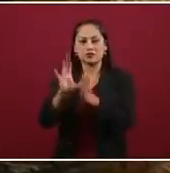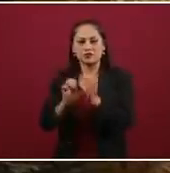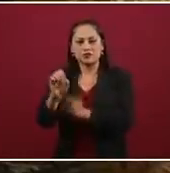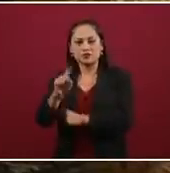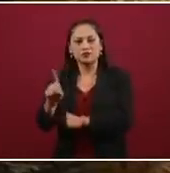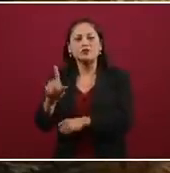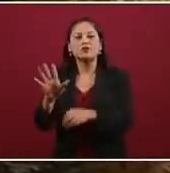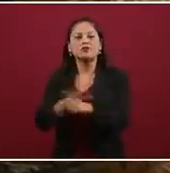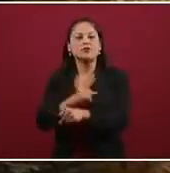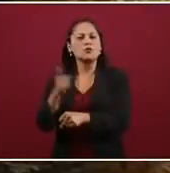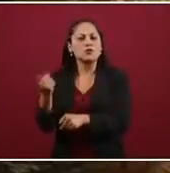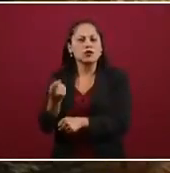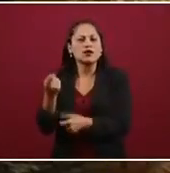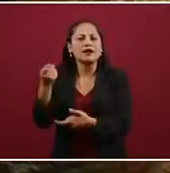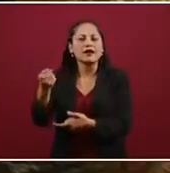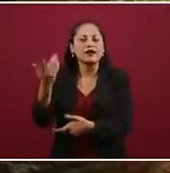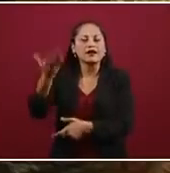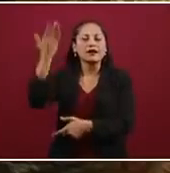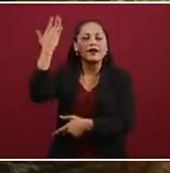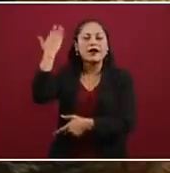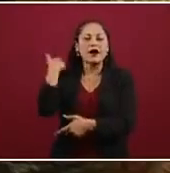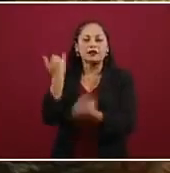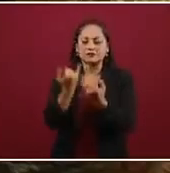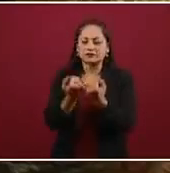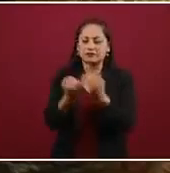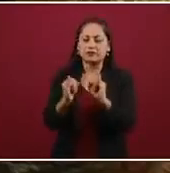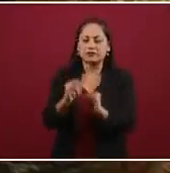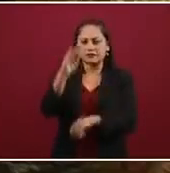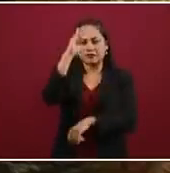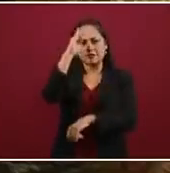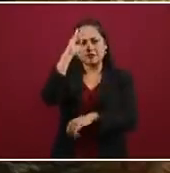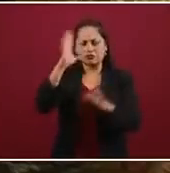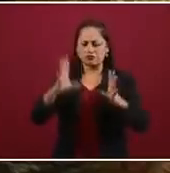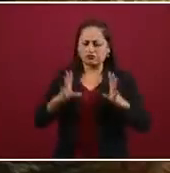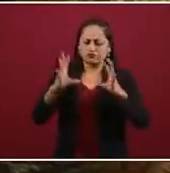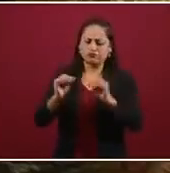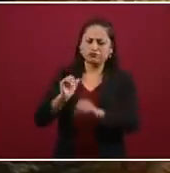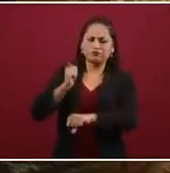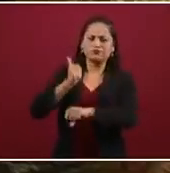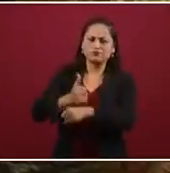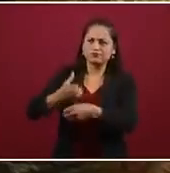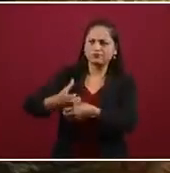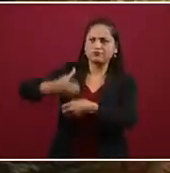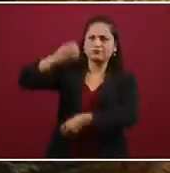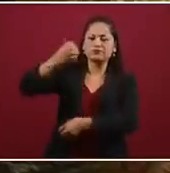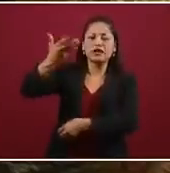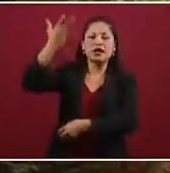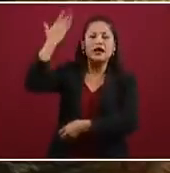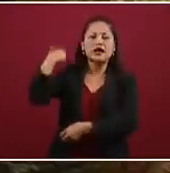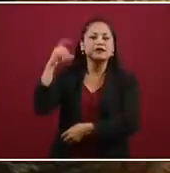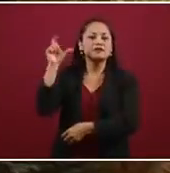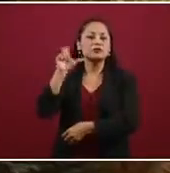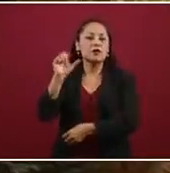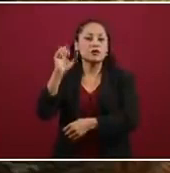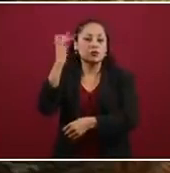a conmemorar el movimiento de la independencia. Esto fue en tiempos de Antonio López de Santa Anna, y el